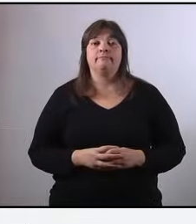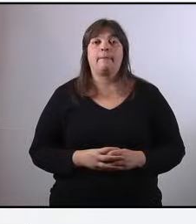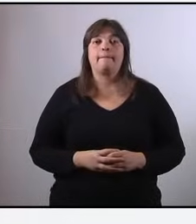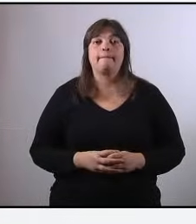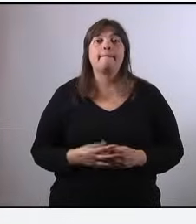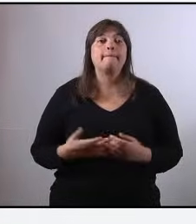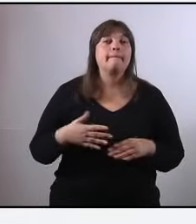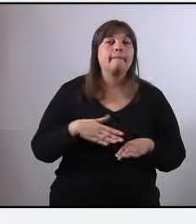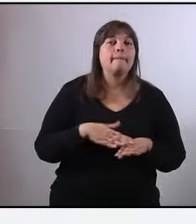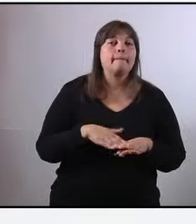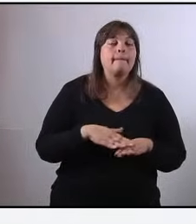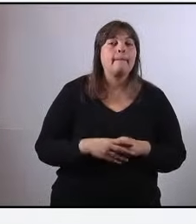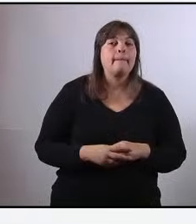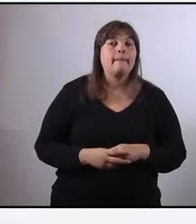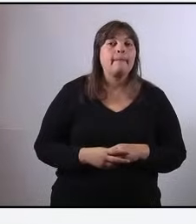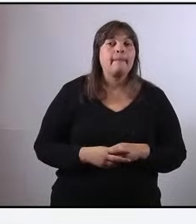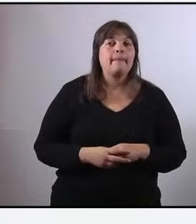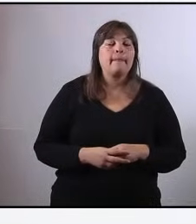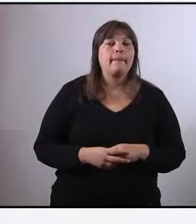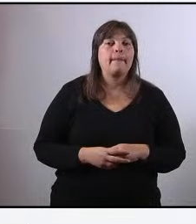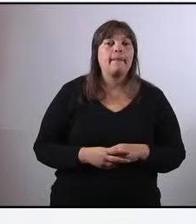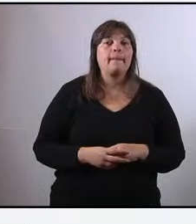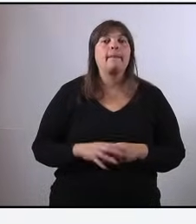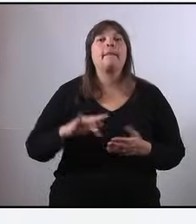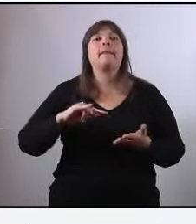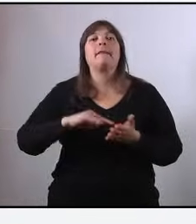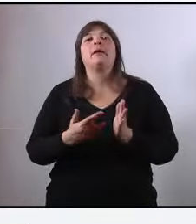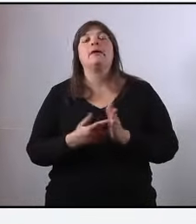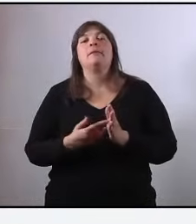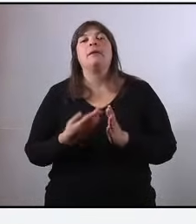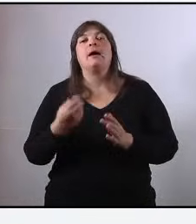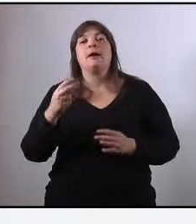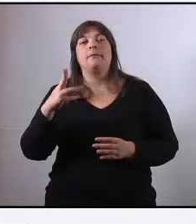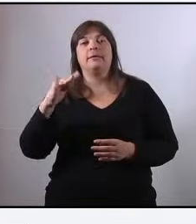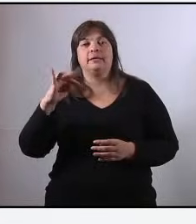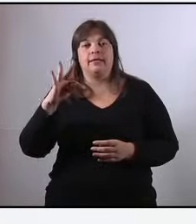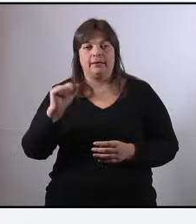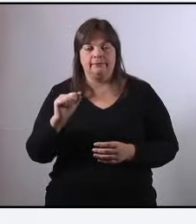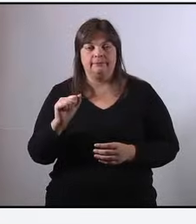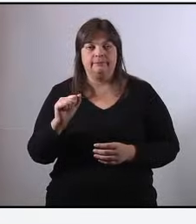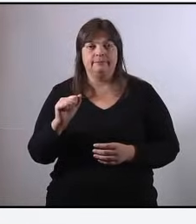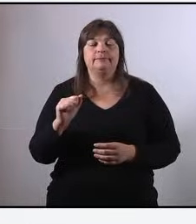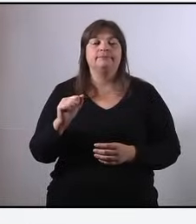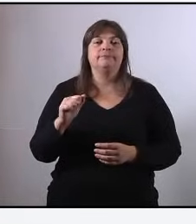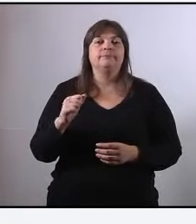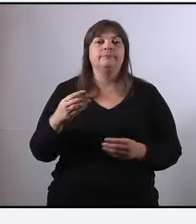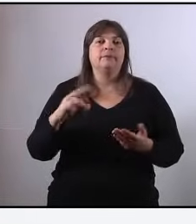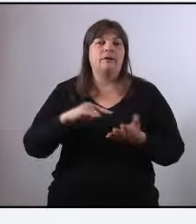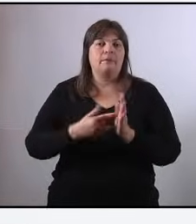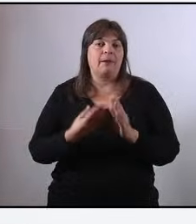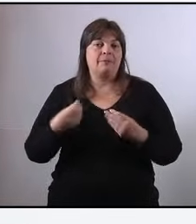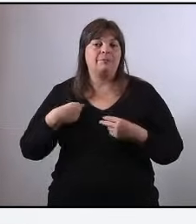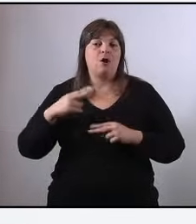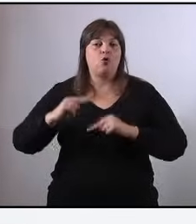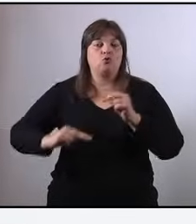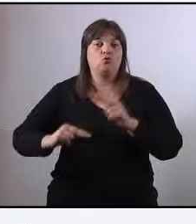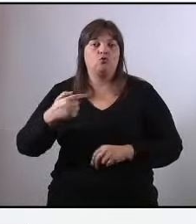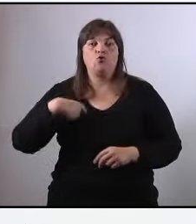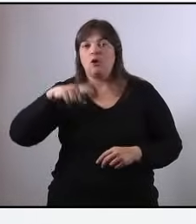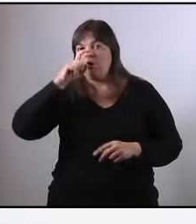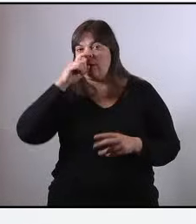¿Perdón? Perdón, el Plan Habita, sí. En relación con el Plan Habita, la construcción, quiero recordarlo,